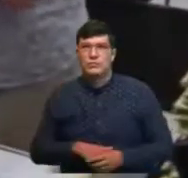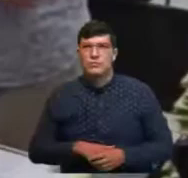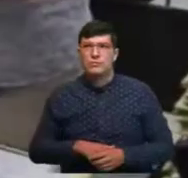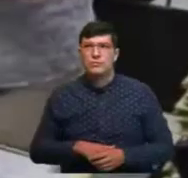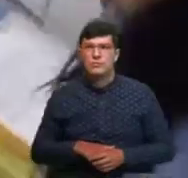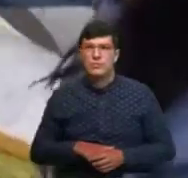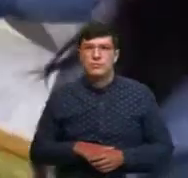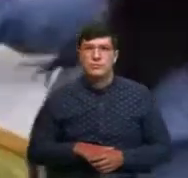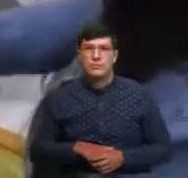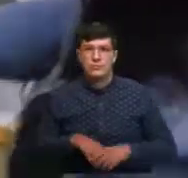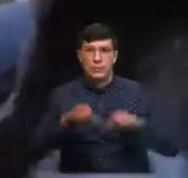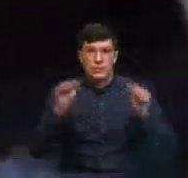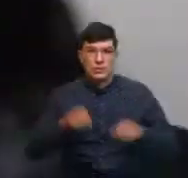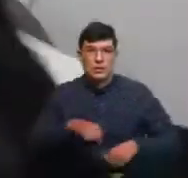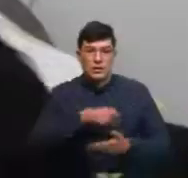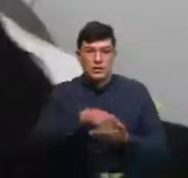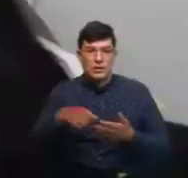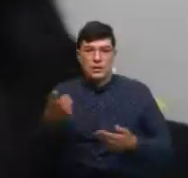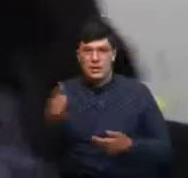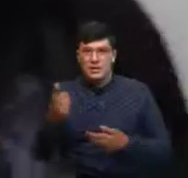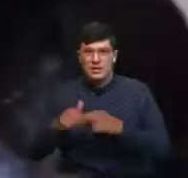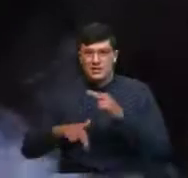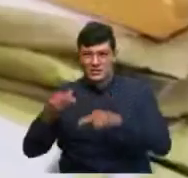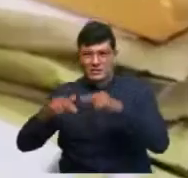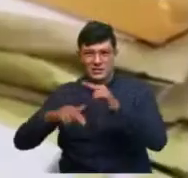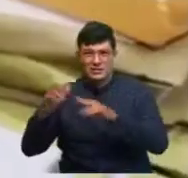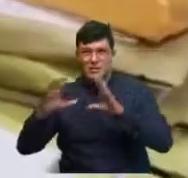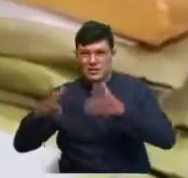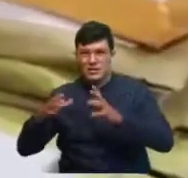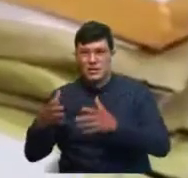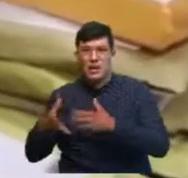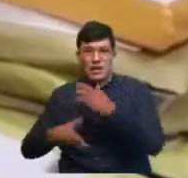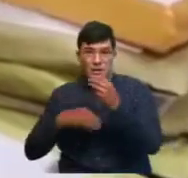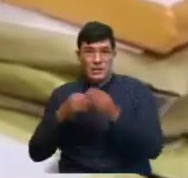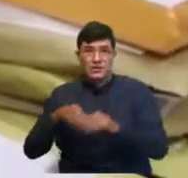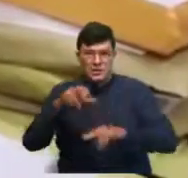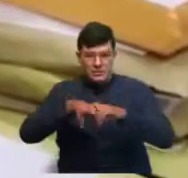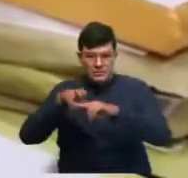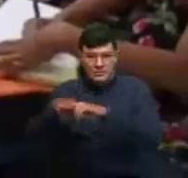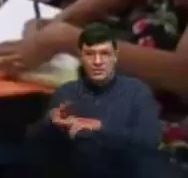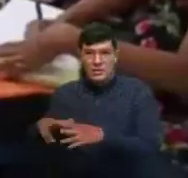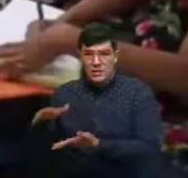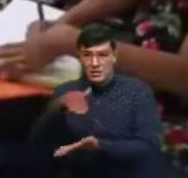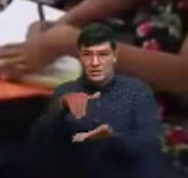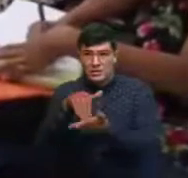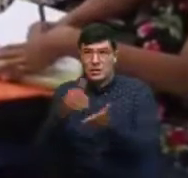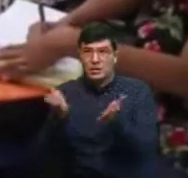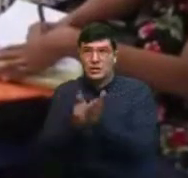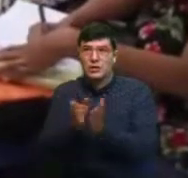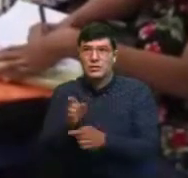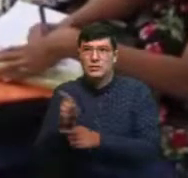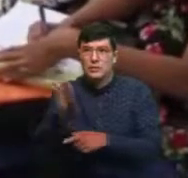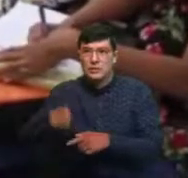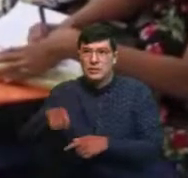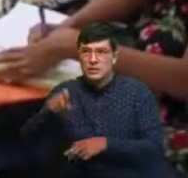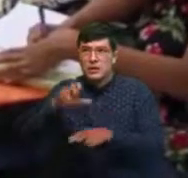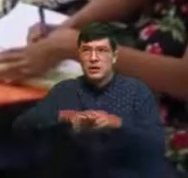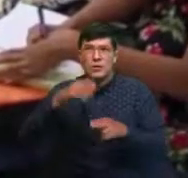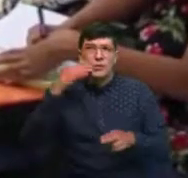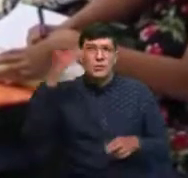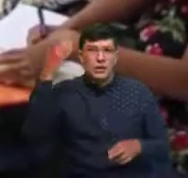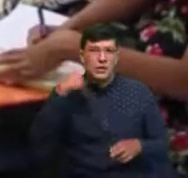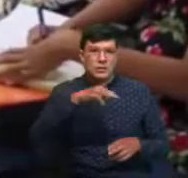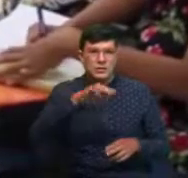El cierre para contratar 10 aulas STEAM y el mobiliario para sedes educativas que requieren de dicha dotación se cumplió el